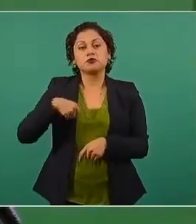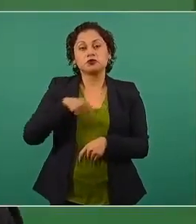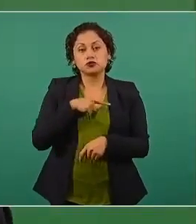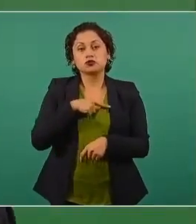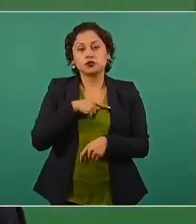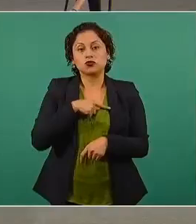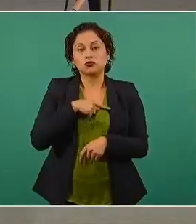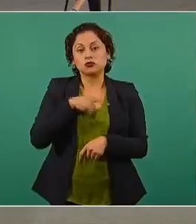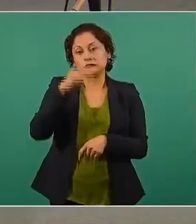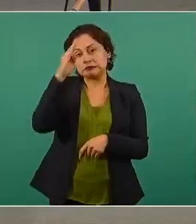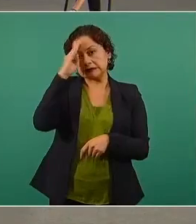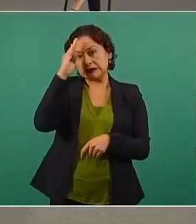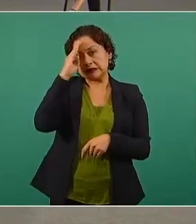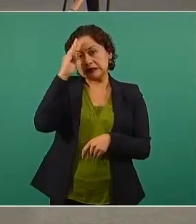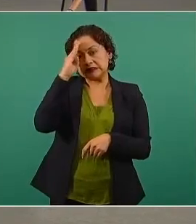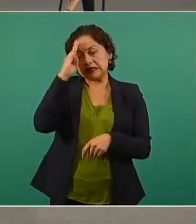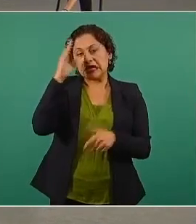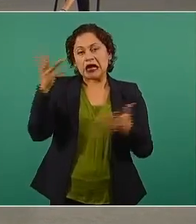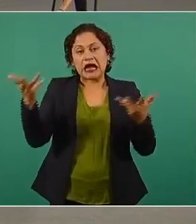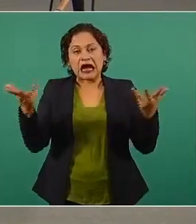con poca actividad